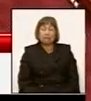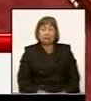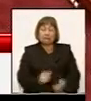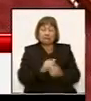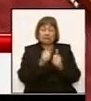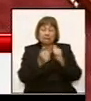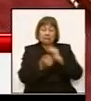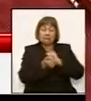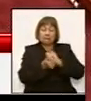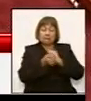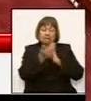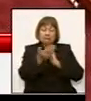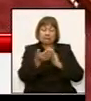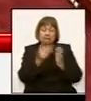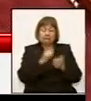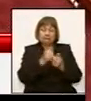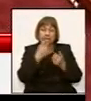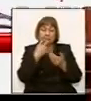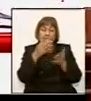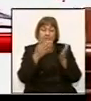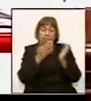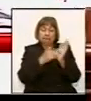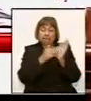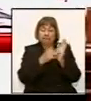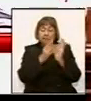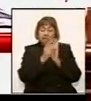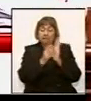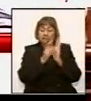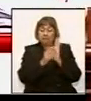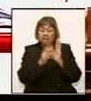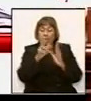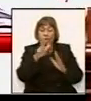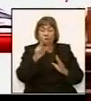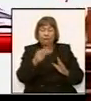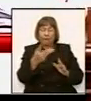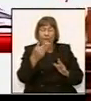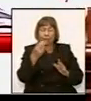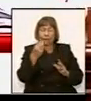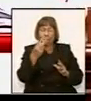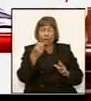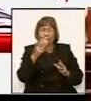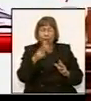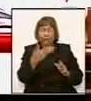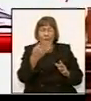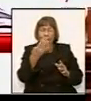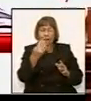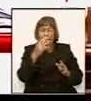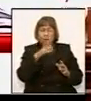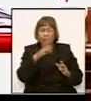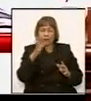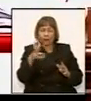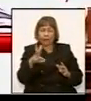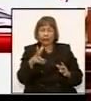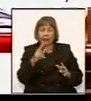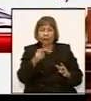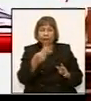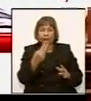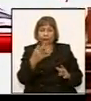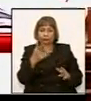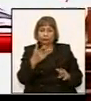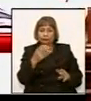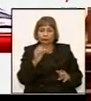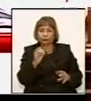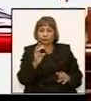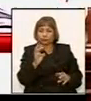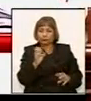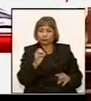Modificaciones al texto sustitutorio contenido en el dictamen sobre los proyectos de ley 3.312, 3.643,